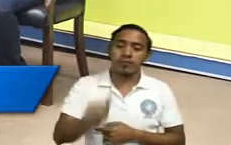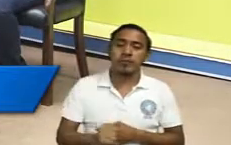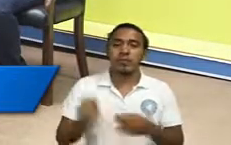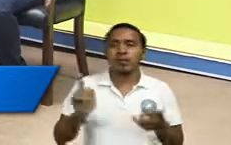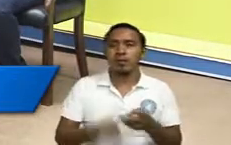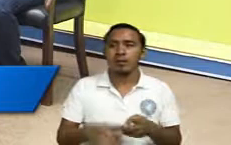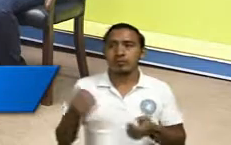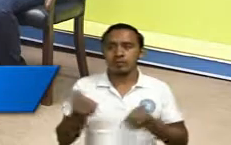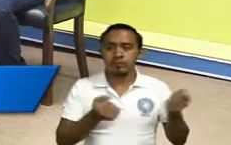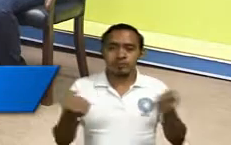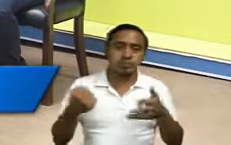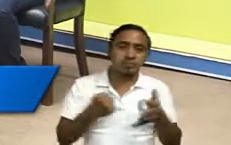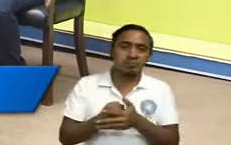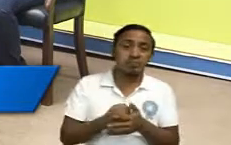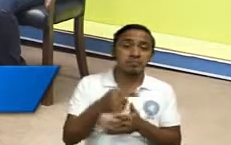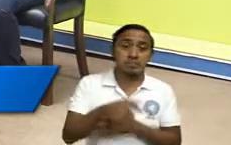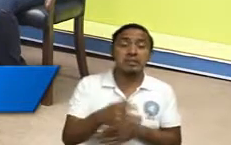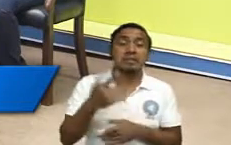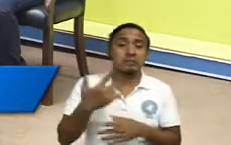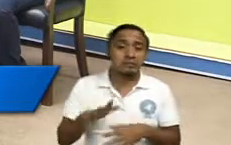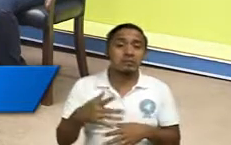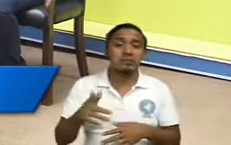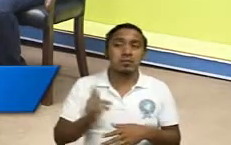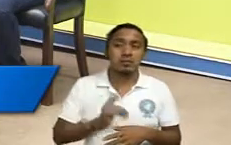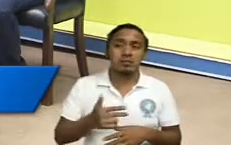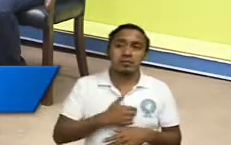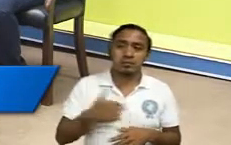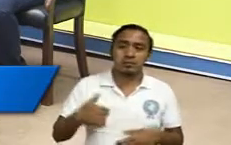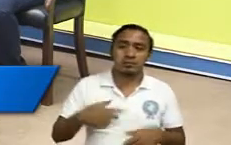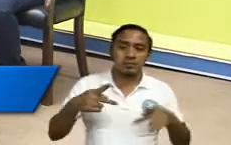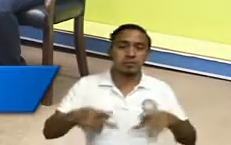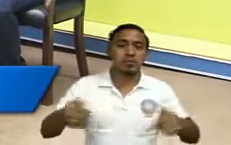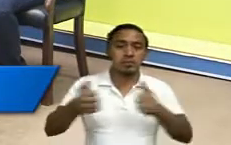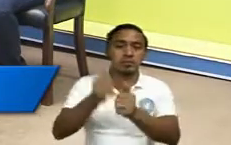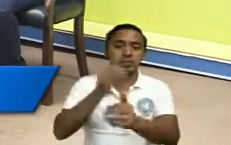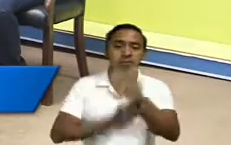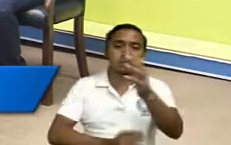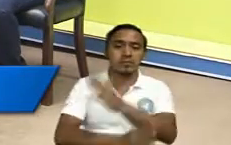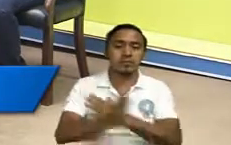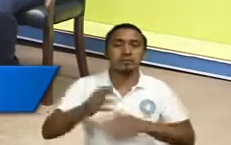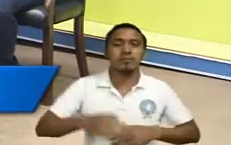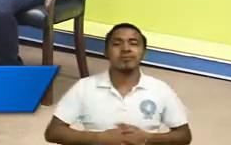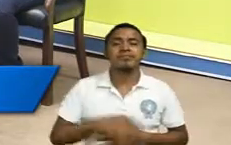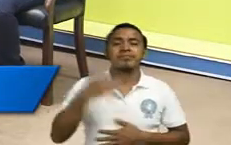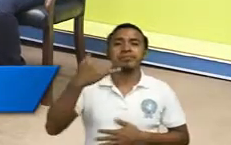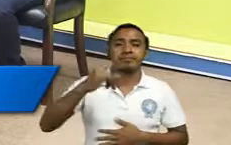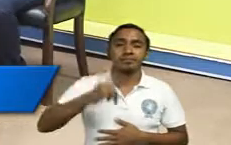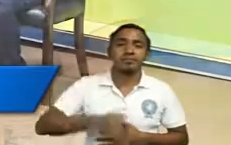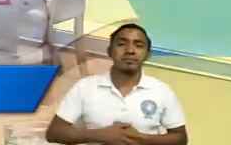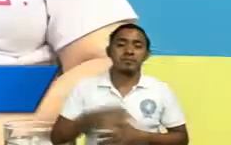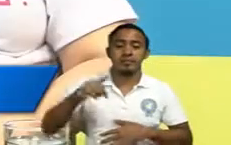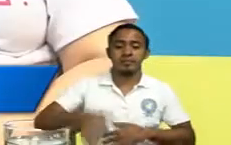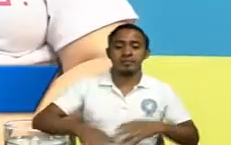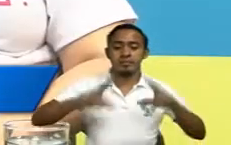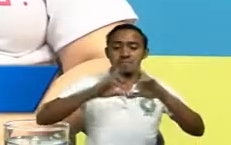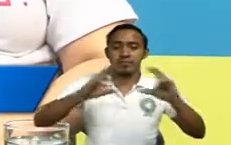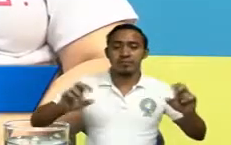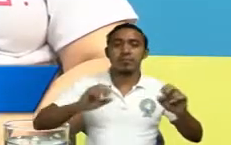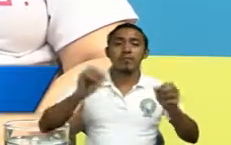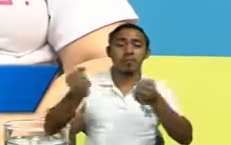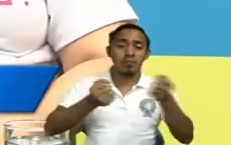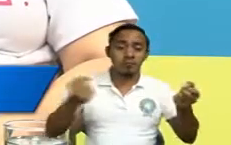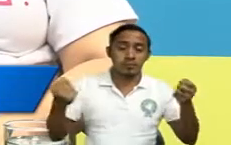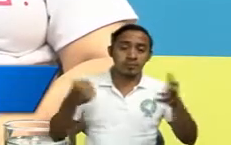También los accidentes de tránsito están generando personas con discapacidad. Sí, en nuestro país los accidentes